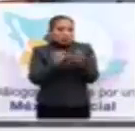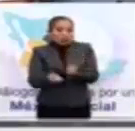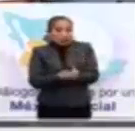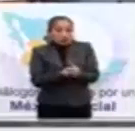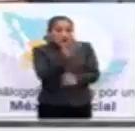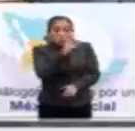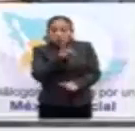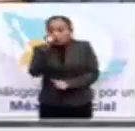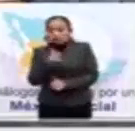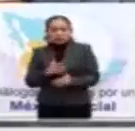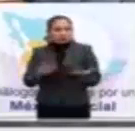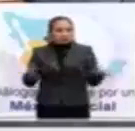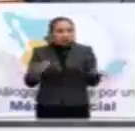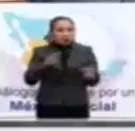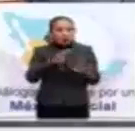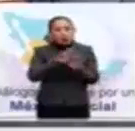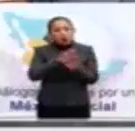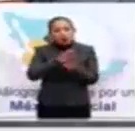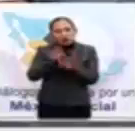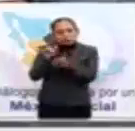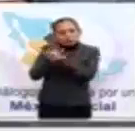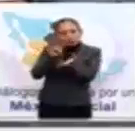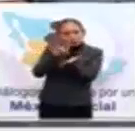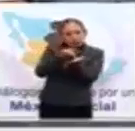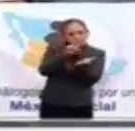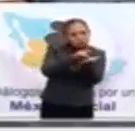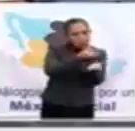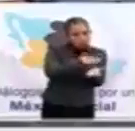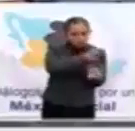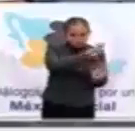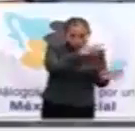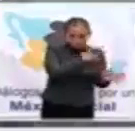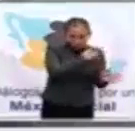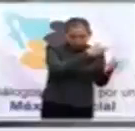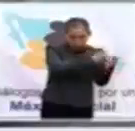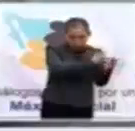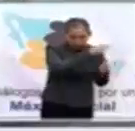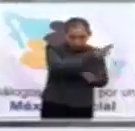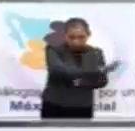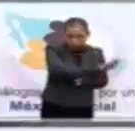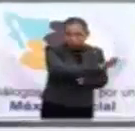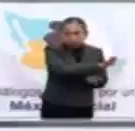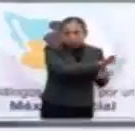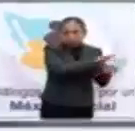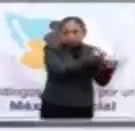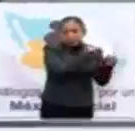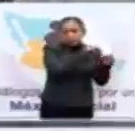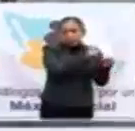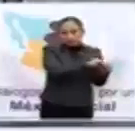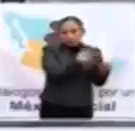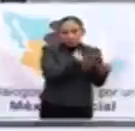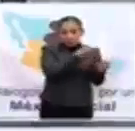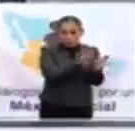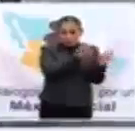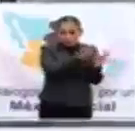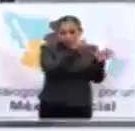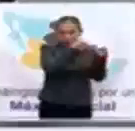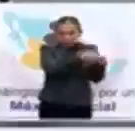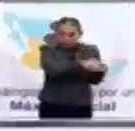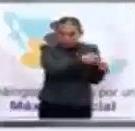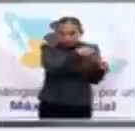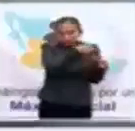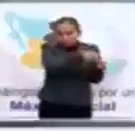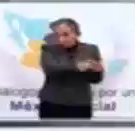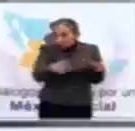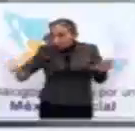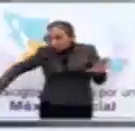nueva, sino incorporar lo bueno que ya tenemos como prioritario